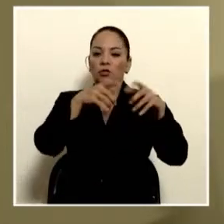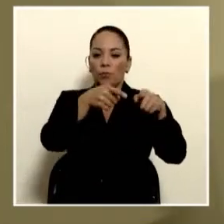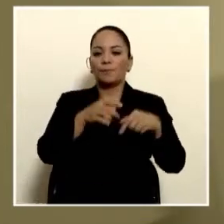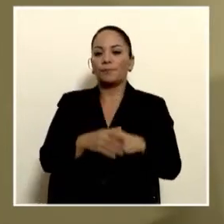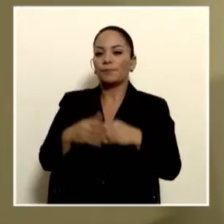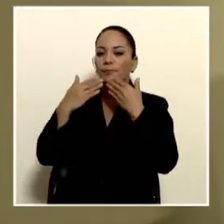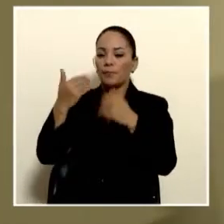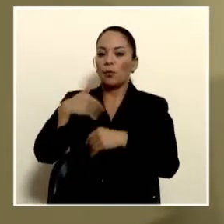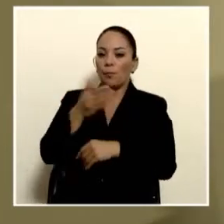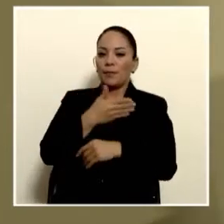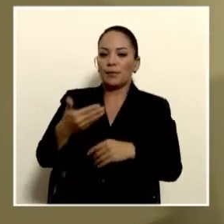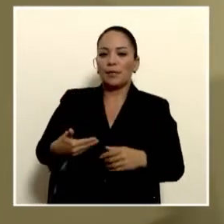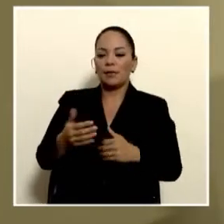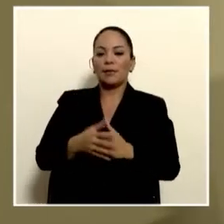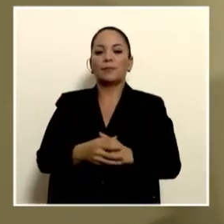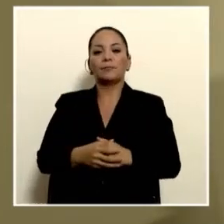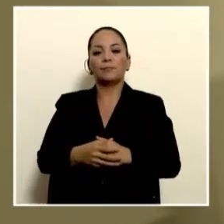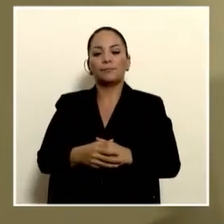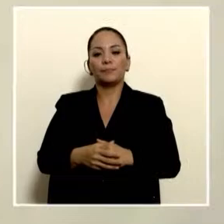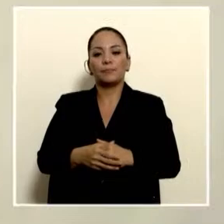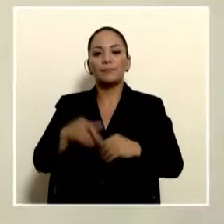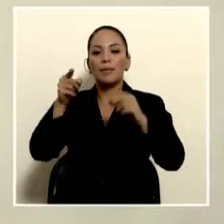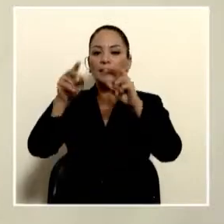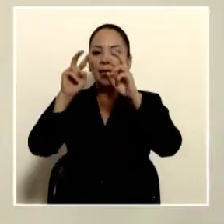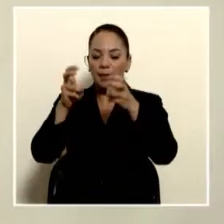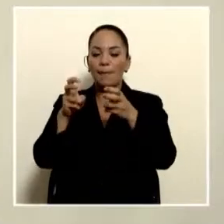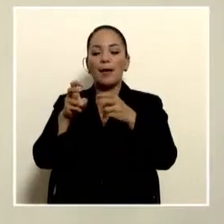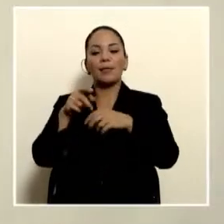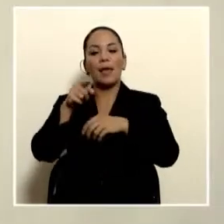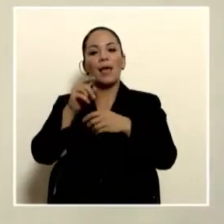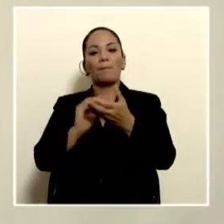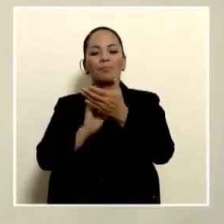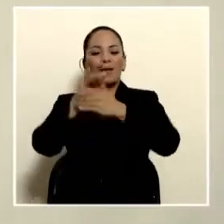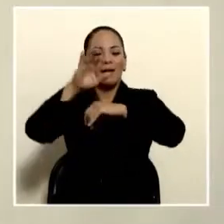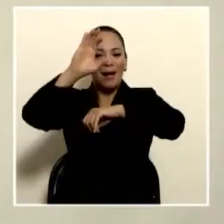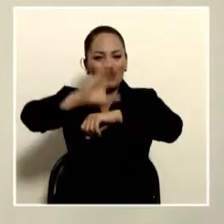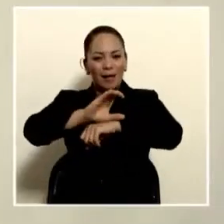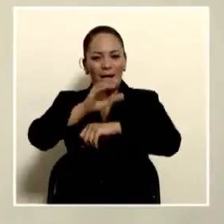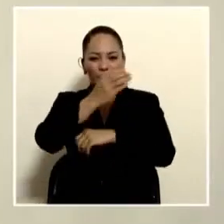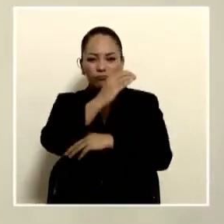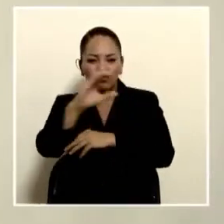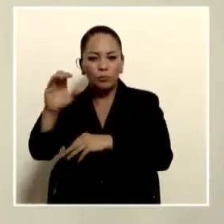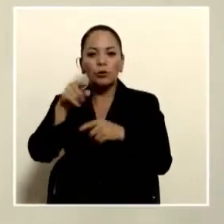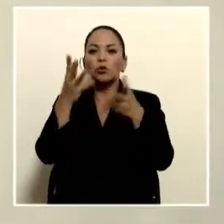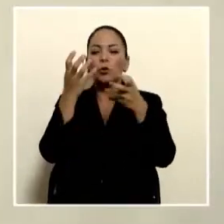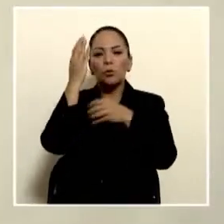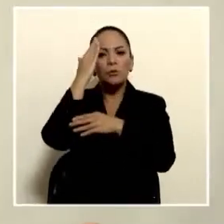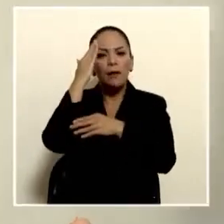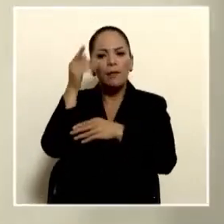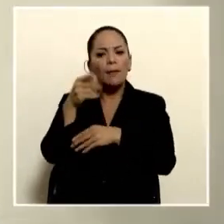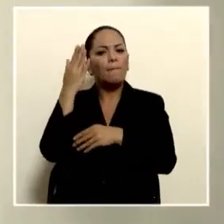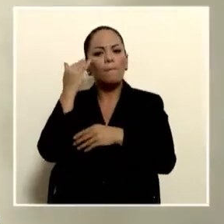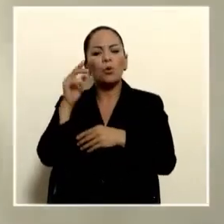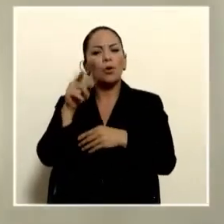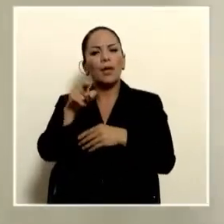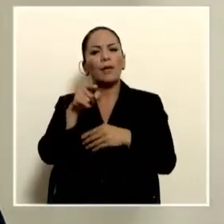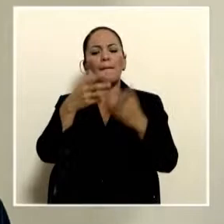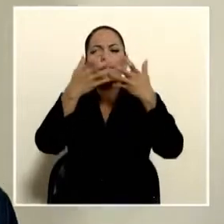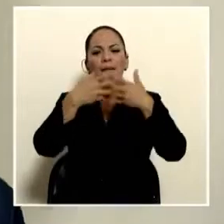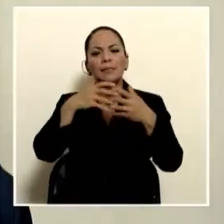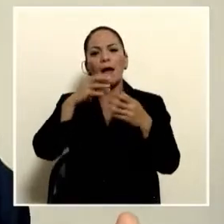señor presidente. Sobre este tema de Caldera, quisiera saber por qué se descartó la propuesta de la empresa